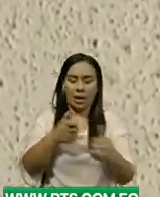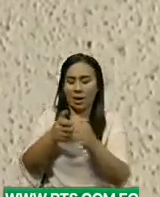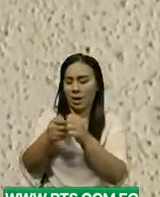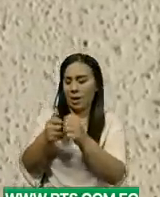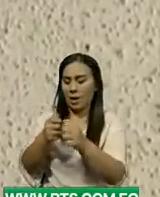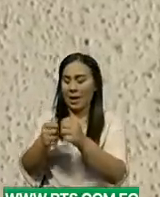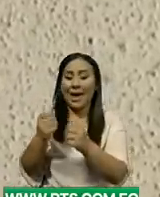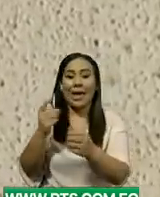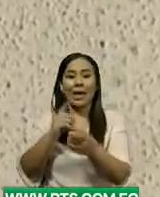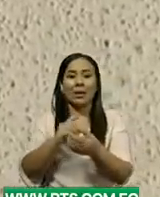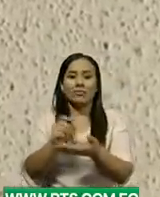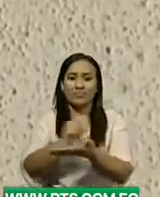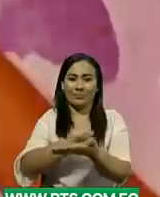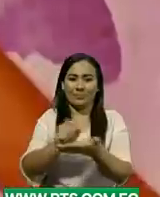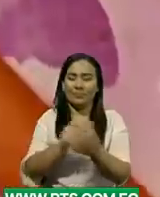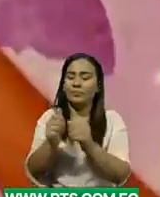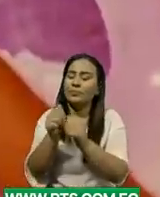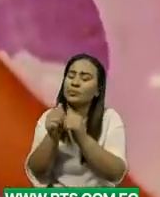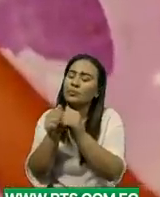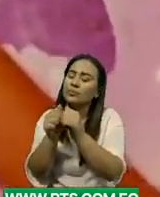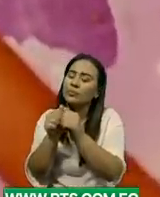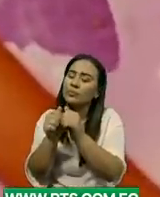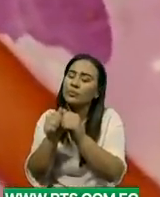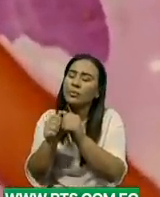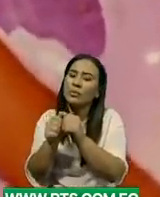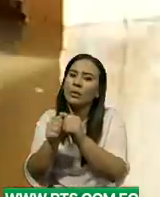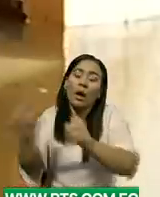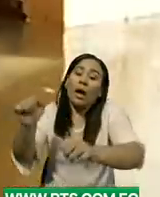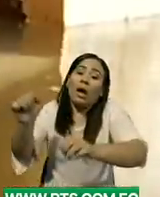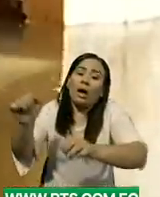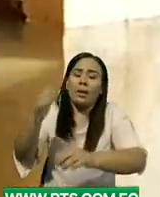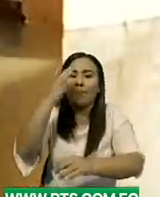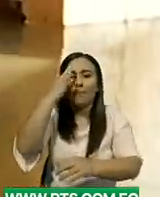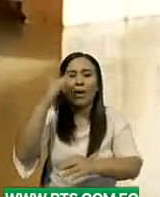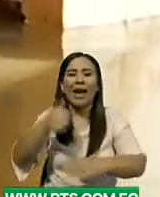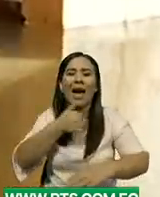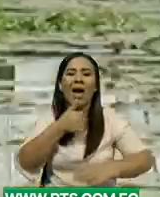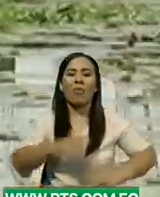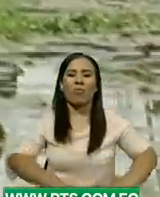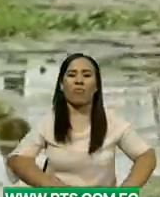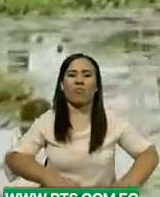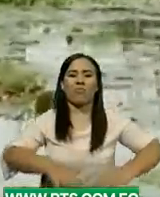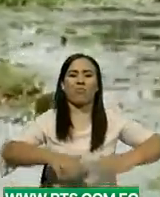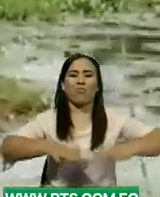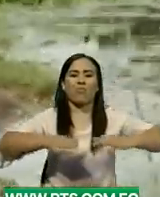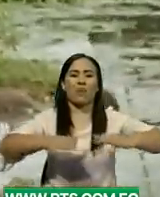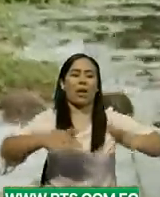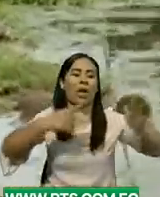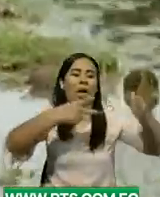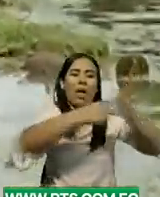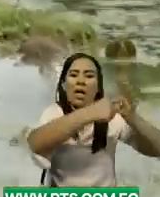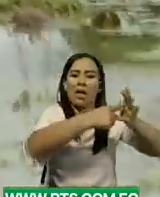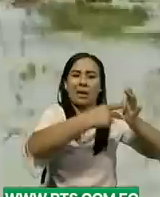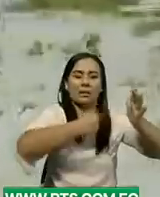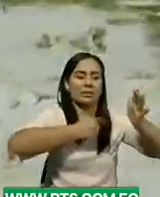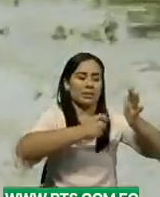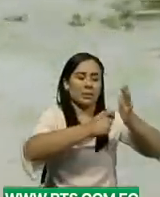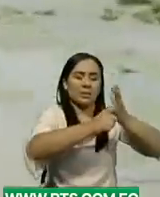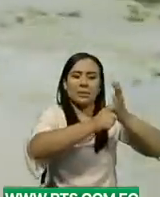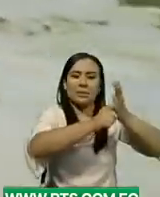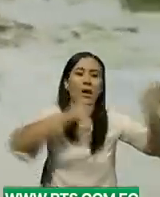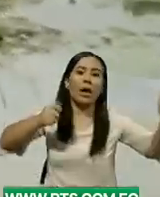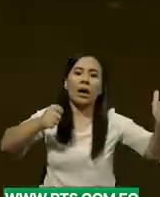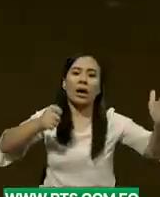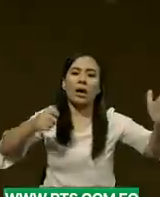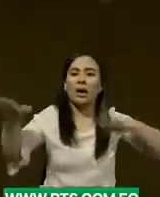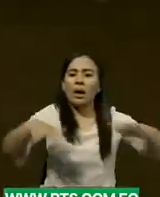una descarga eléctrica acabó con su vida, ya que en su vivienda ubicada en el recinto Potosí del cantón Salitre, provincia del Guayas,